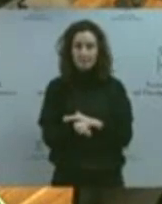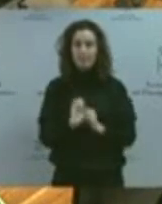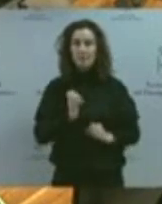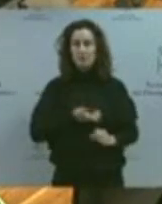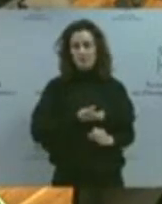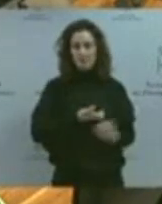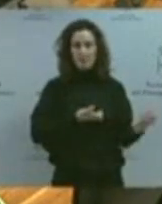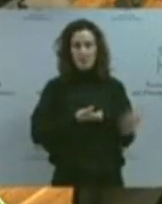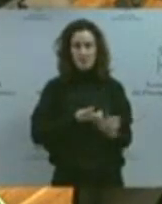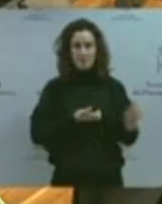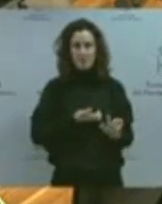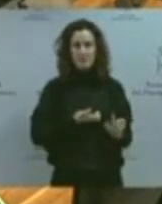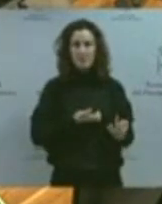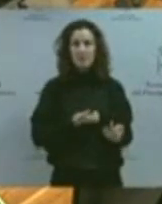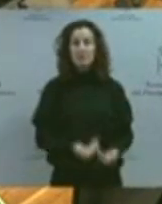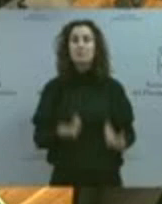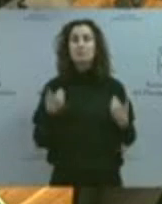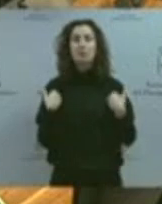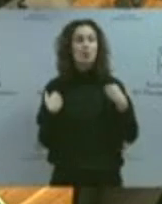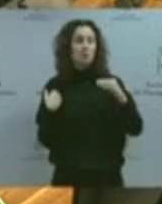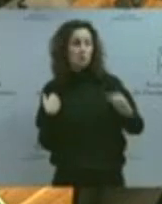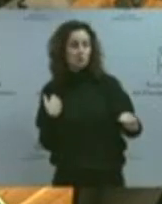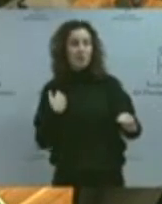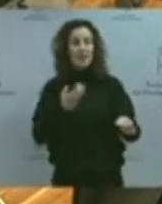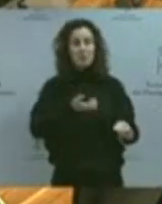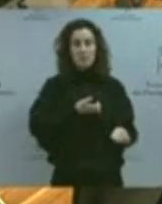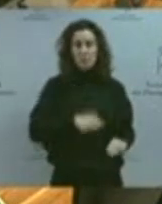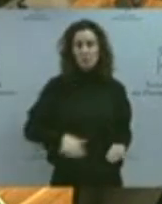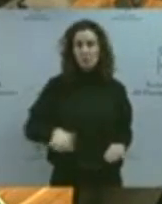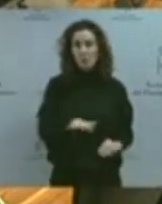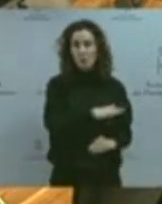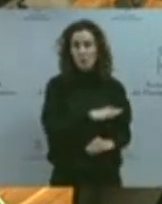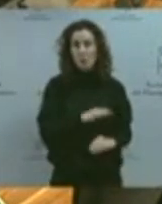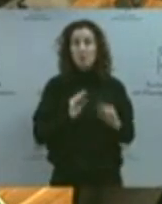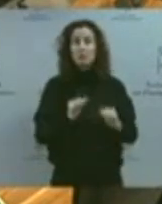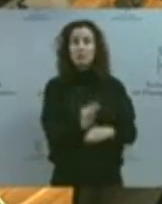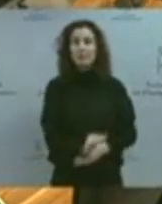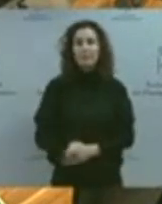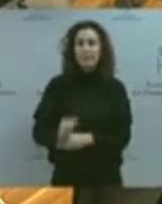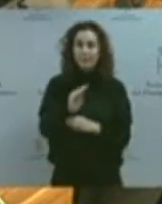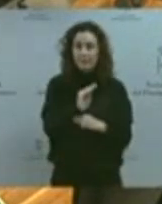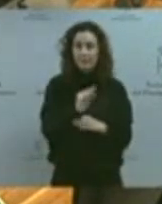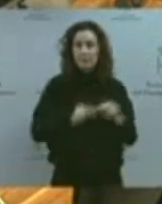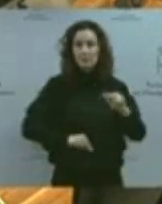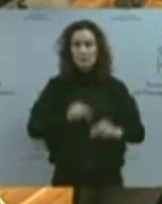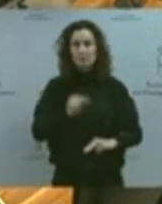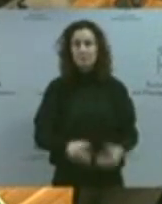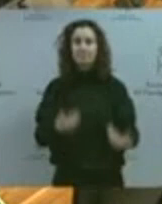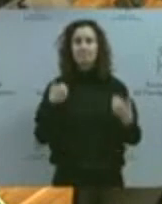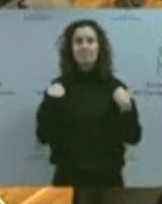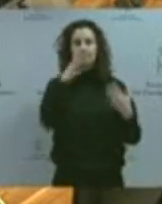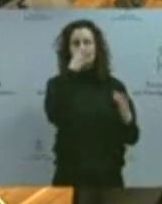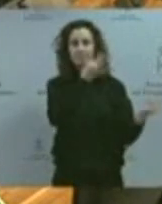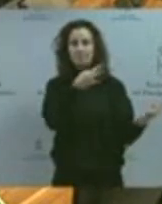corresponde, por tanto, a los municipios y las labores de conservación y mantenimiento les corresponden a los municipios. Por